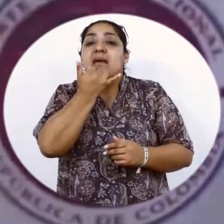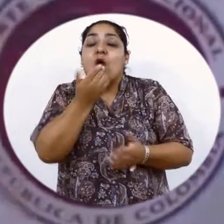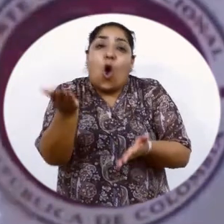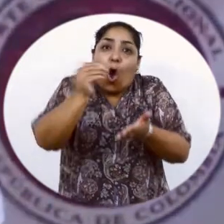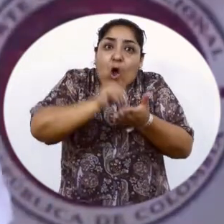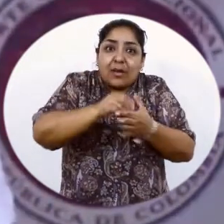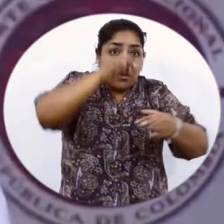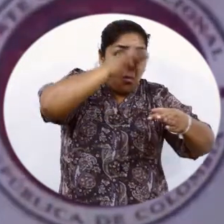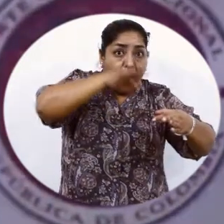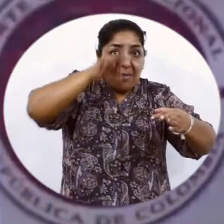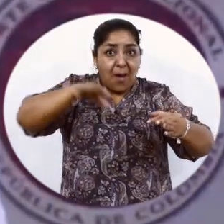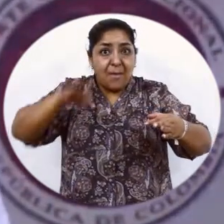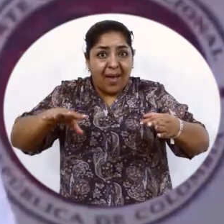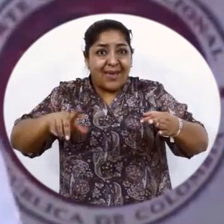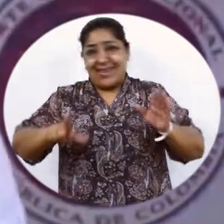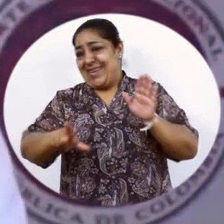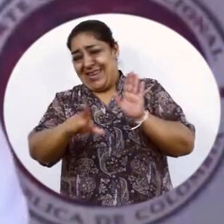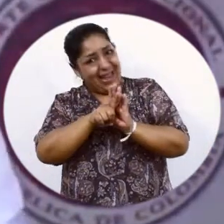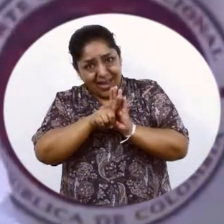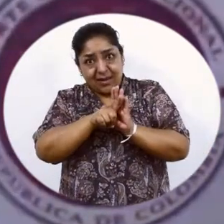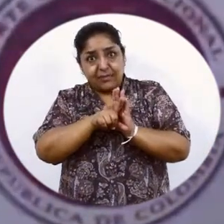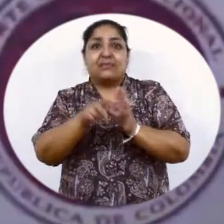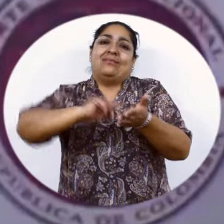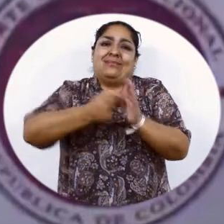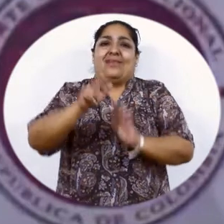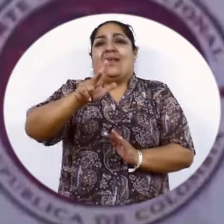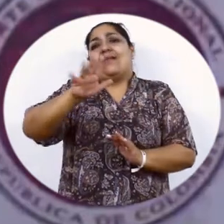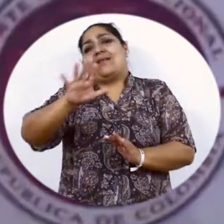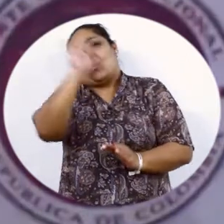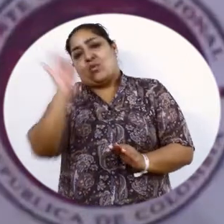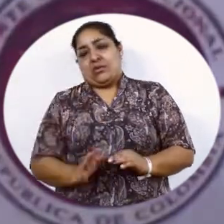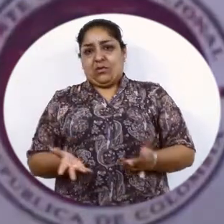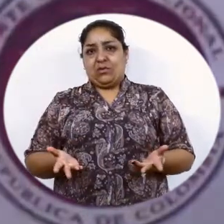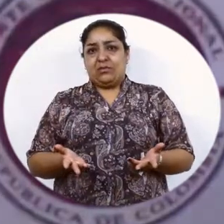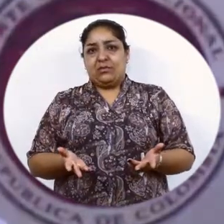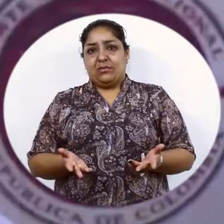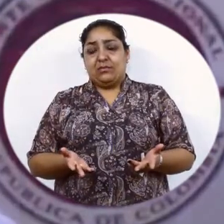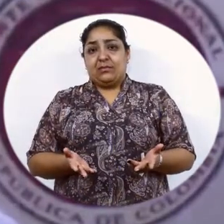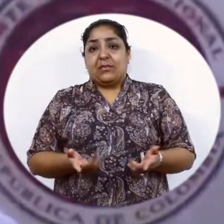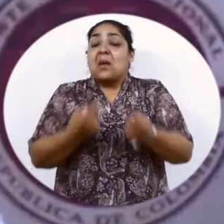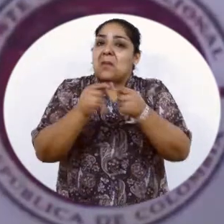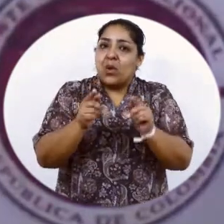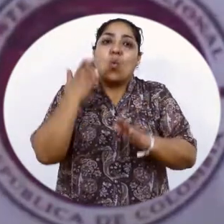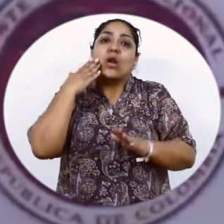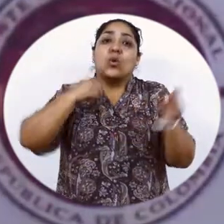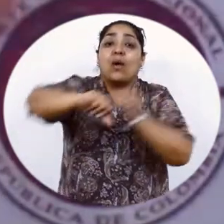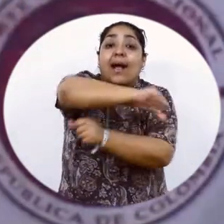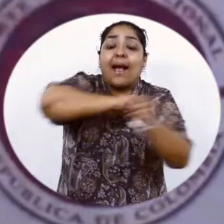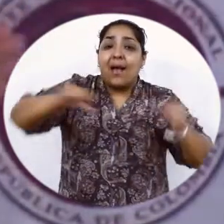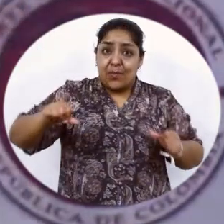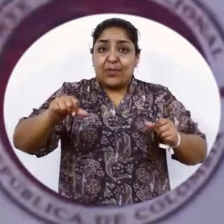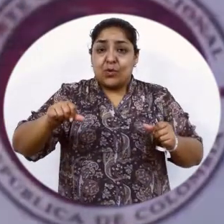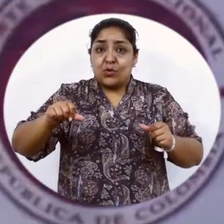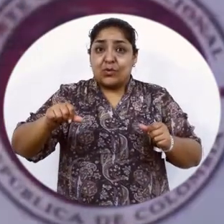resiembra en donde se ha erradicado de manera forzosa es del 35 por ciento y en cambio donde se ha